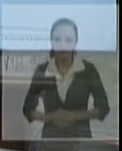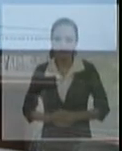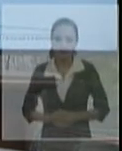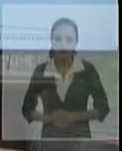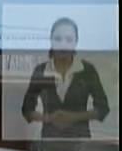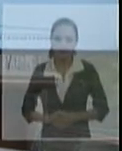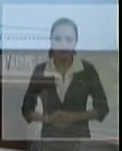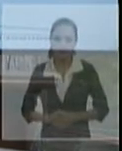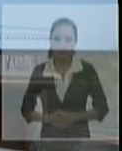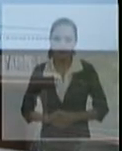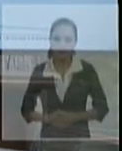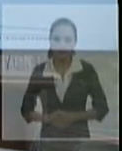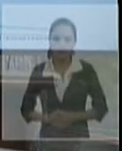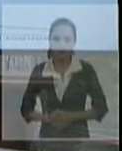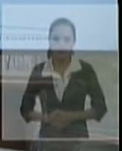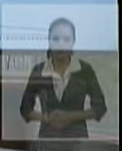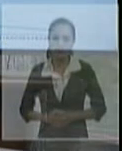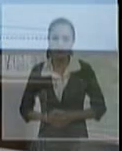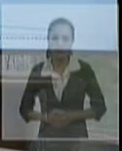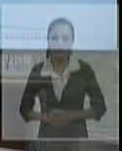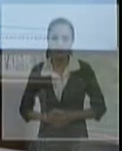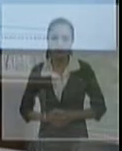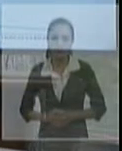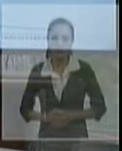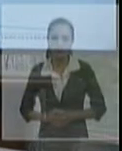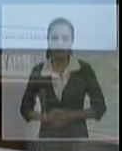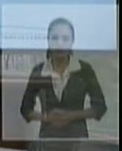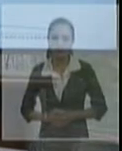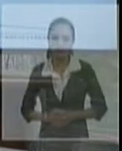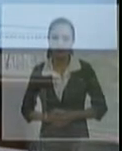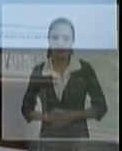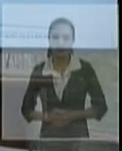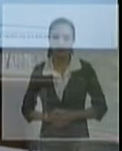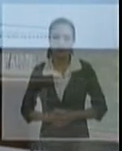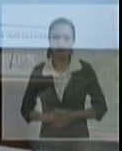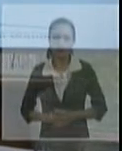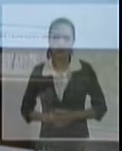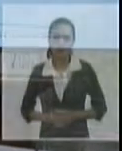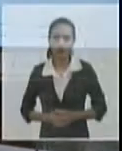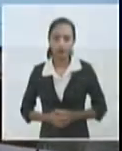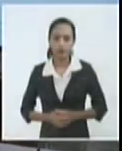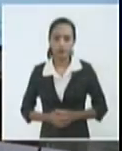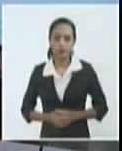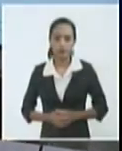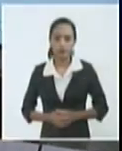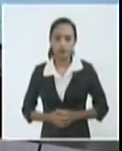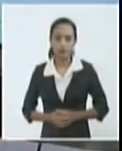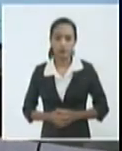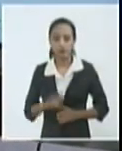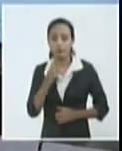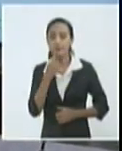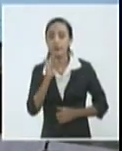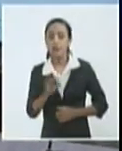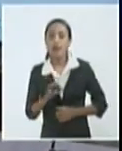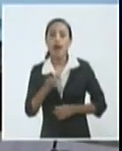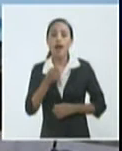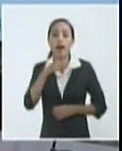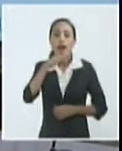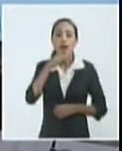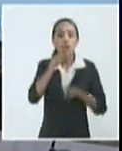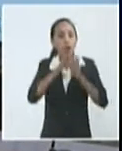bastante exacto. Claro, se ha ido ajustando en la misma medida que le vamos añadiendo los datos y las correlaciones de lo que va